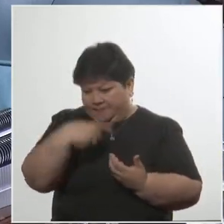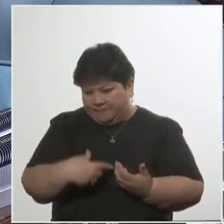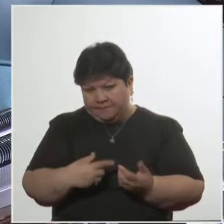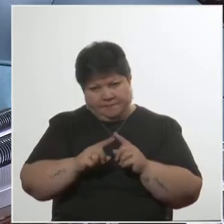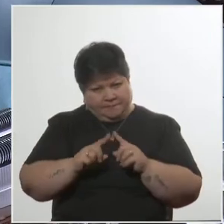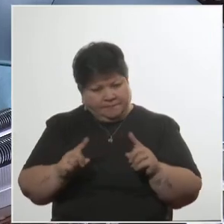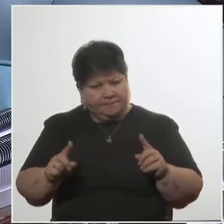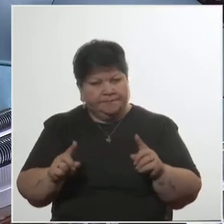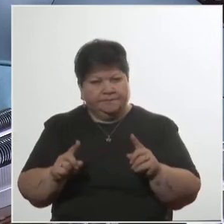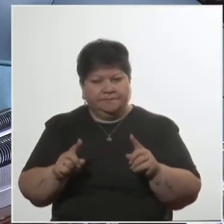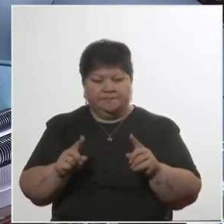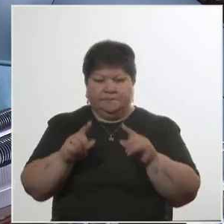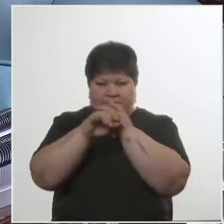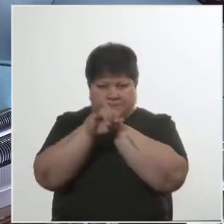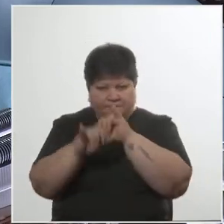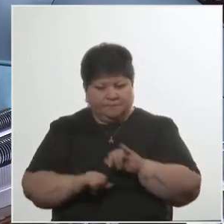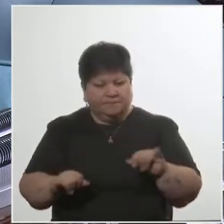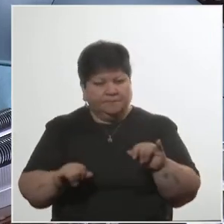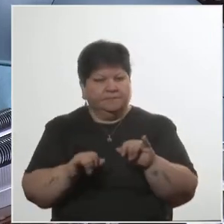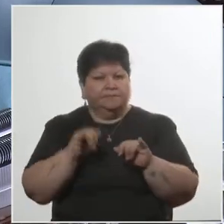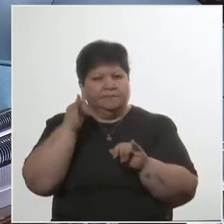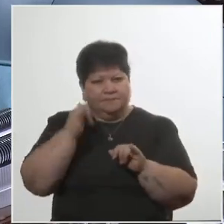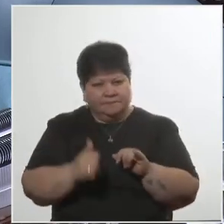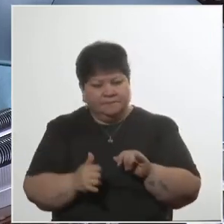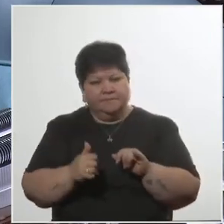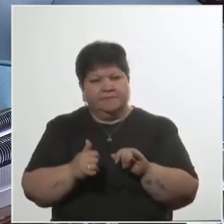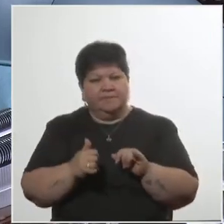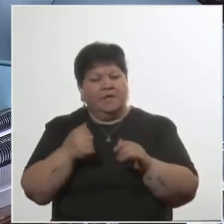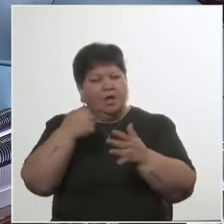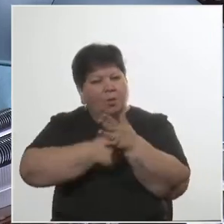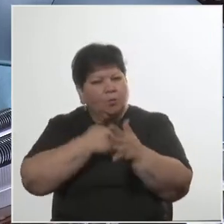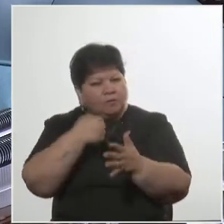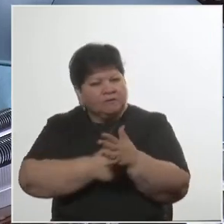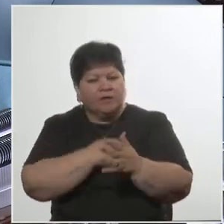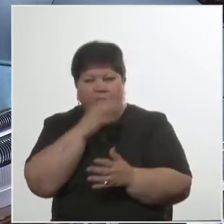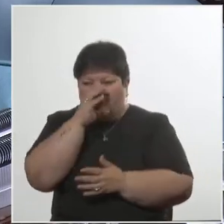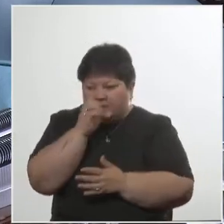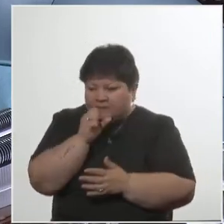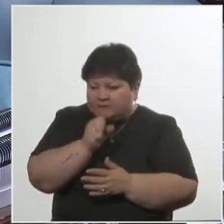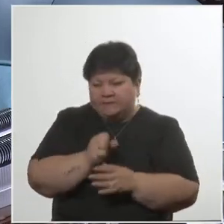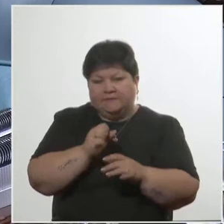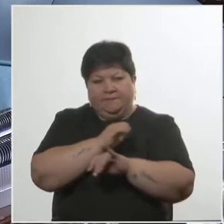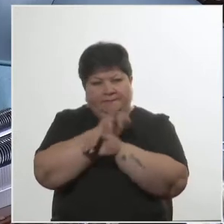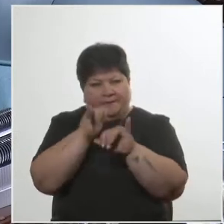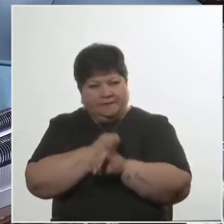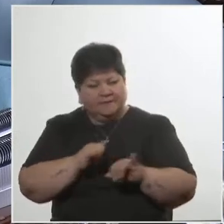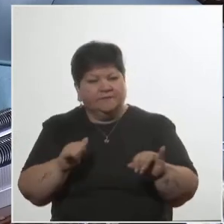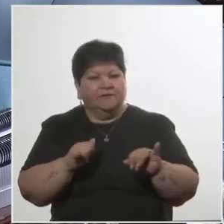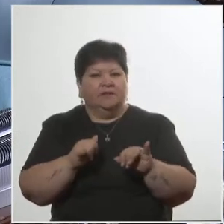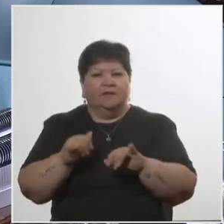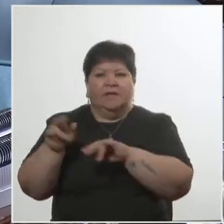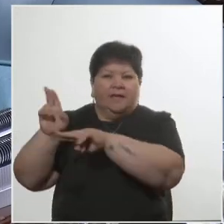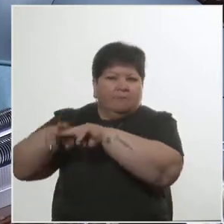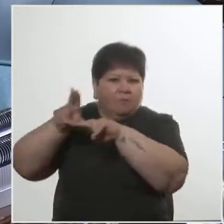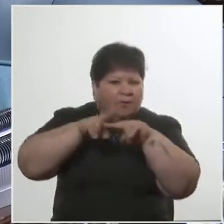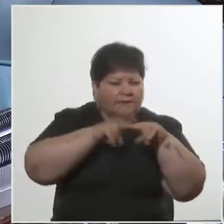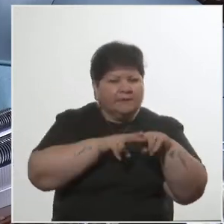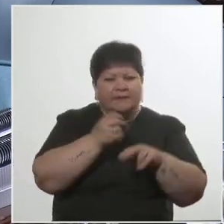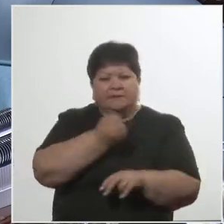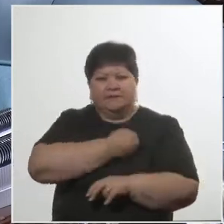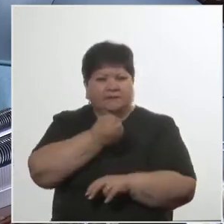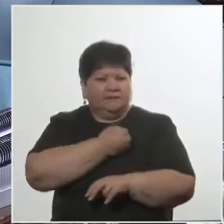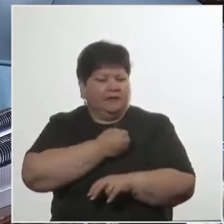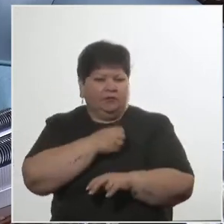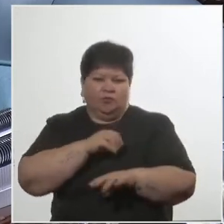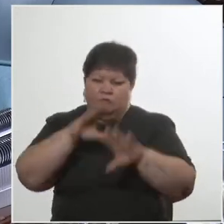somos pacifistas preferimos conmoción de lucha la resistencia pacífica las muertes los asesinatos son todos